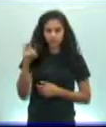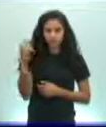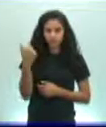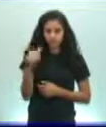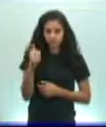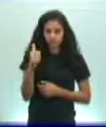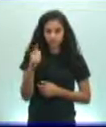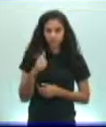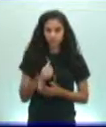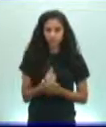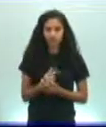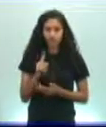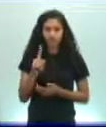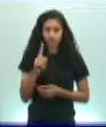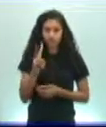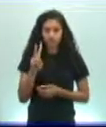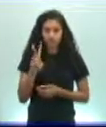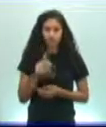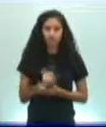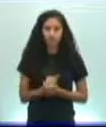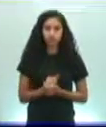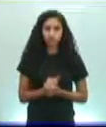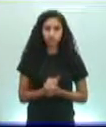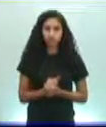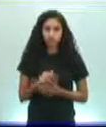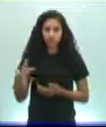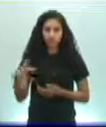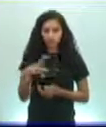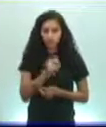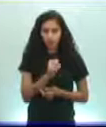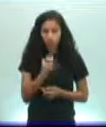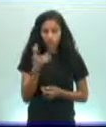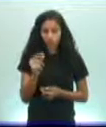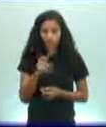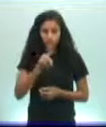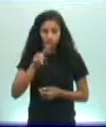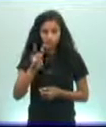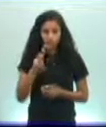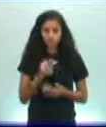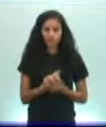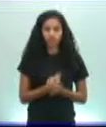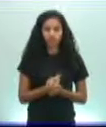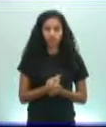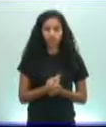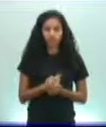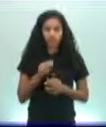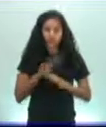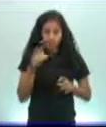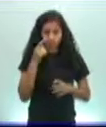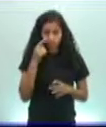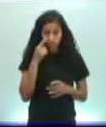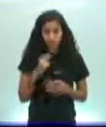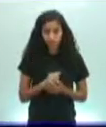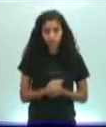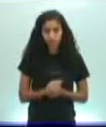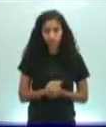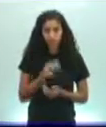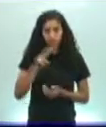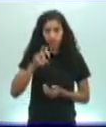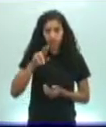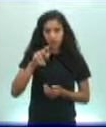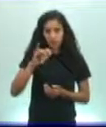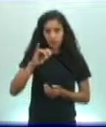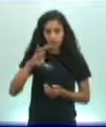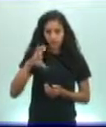9, 10, 11, 12. En total tenemos 12 aristas. ¿Ya las viste? Vértices.